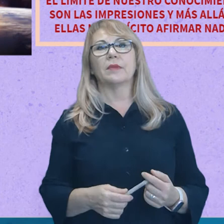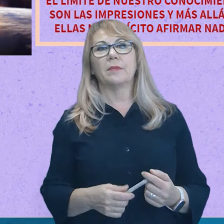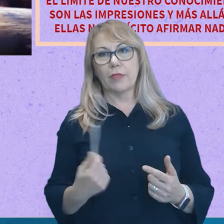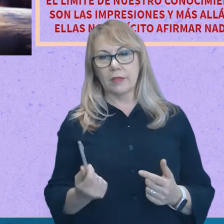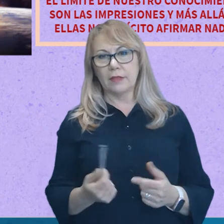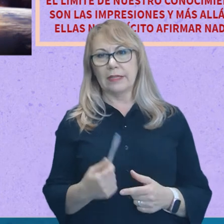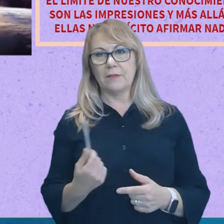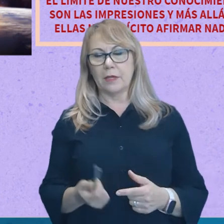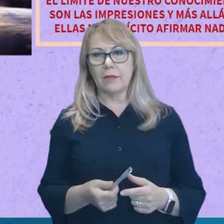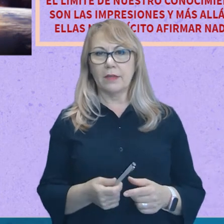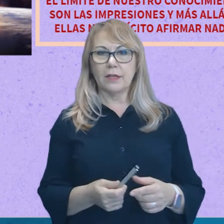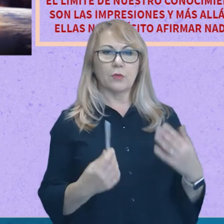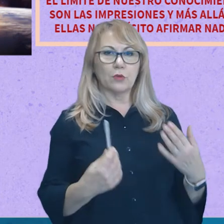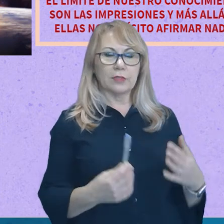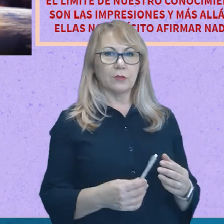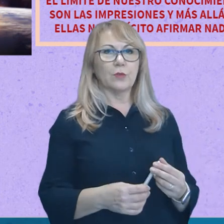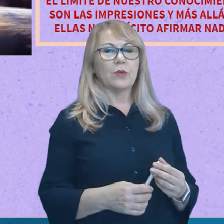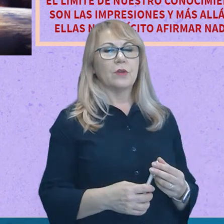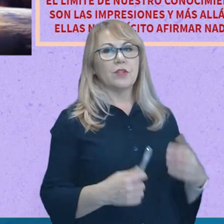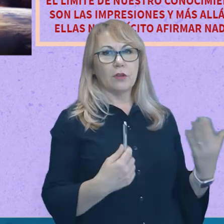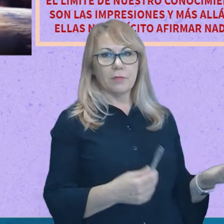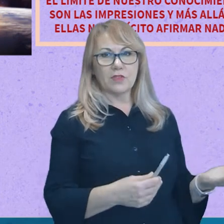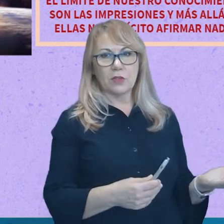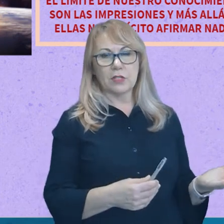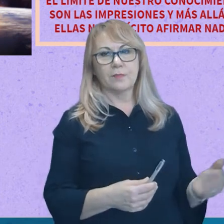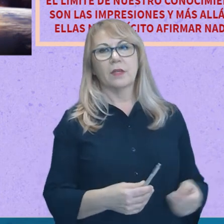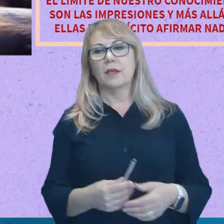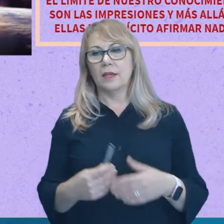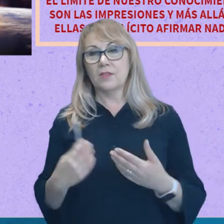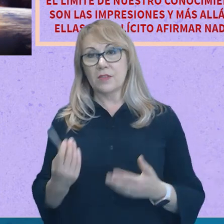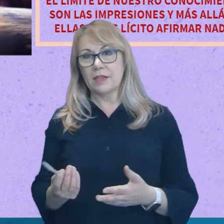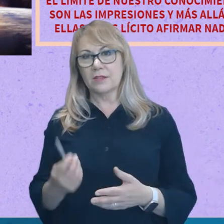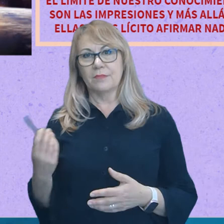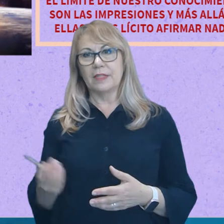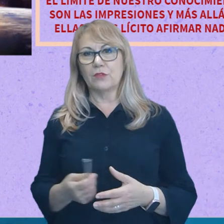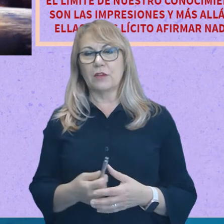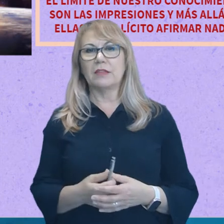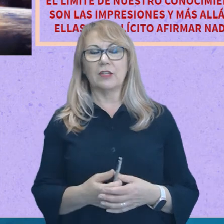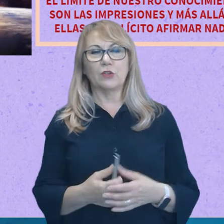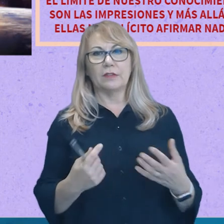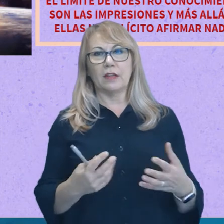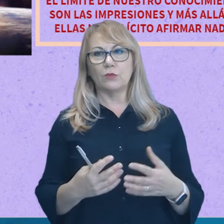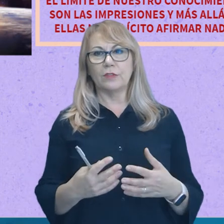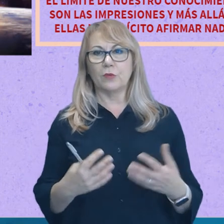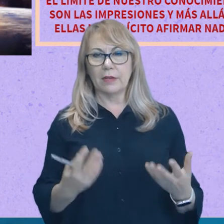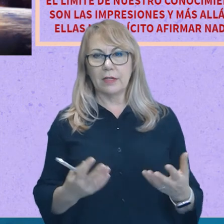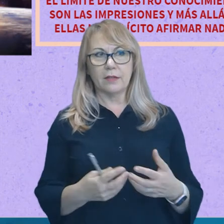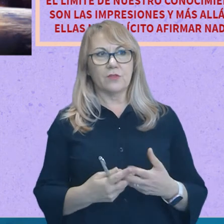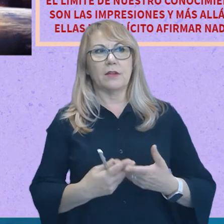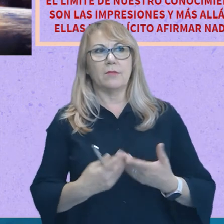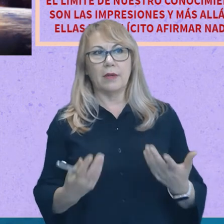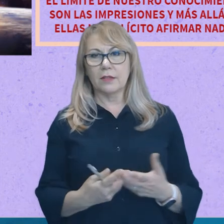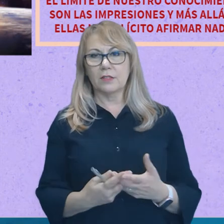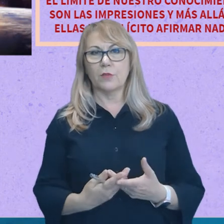mente proceden de la experiencia, que por lo tanto, si no hay impresiones, las ideas de nuestra mente no tendrán ningún tipo de